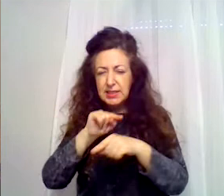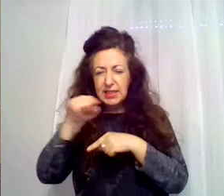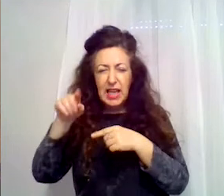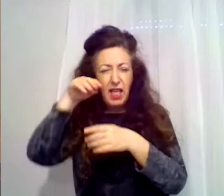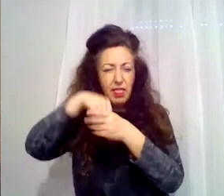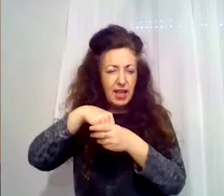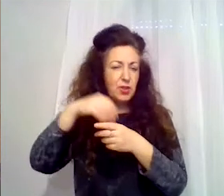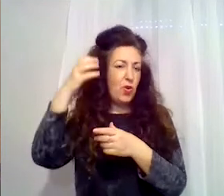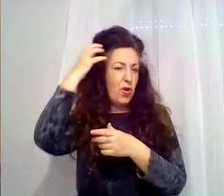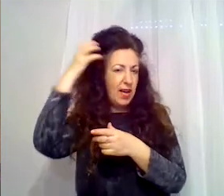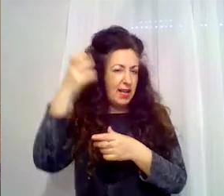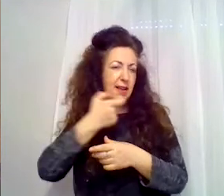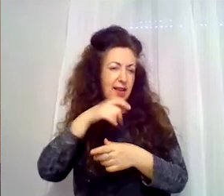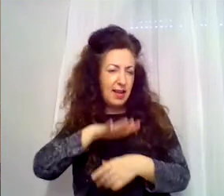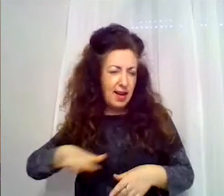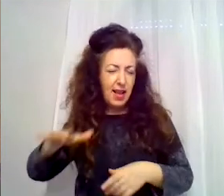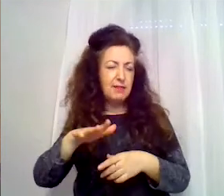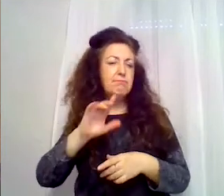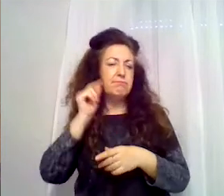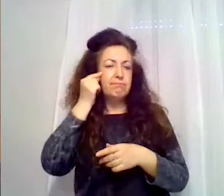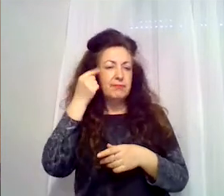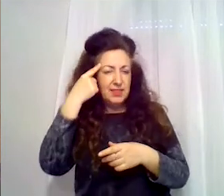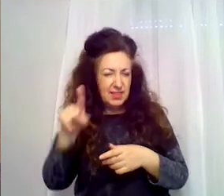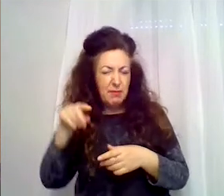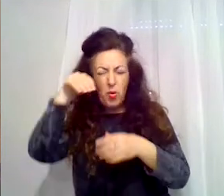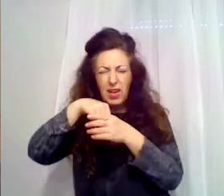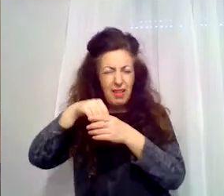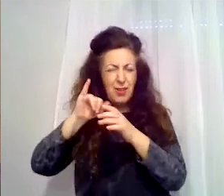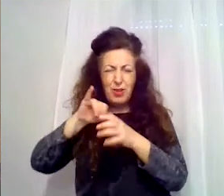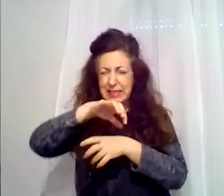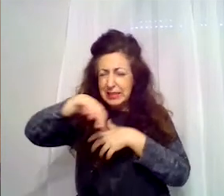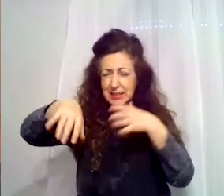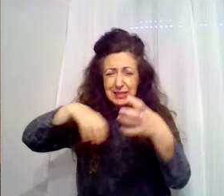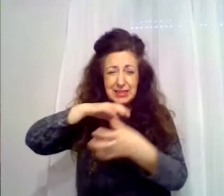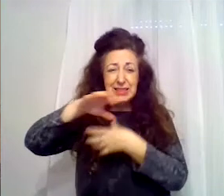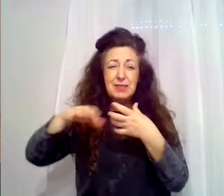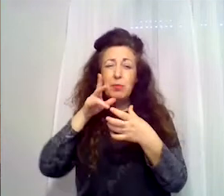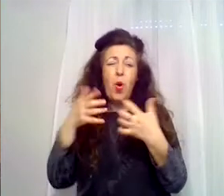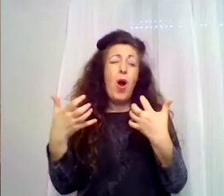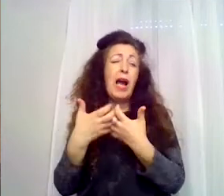con un amigo. El amigo mata a alguien en una